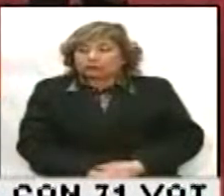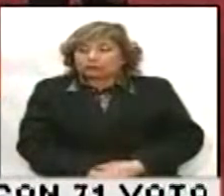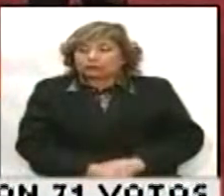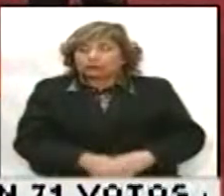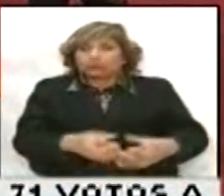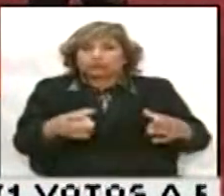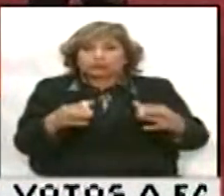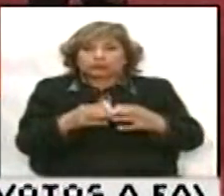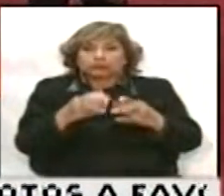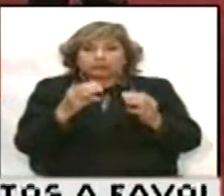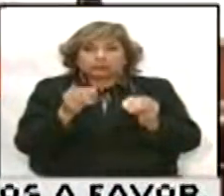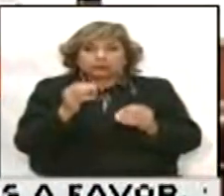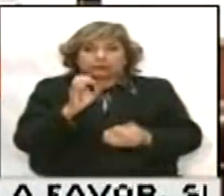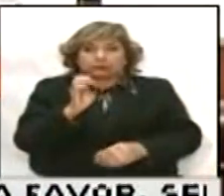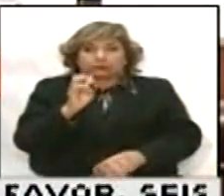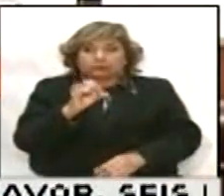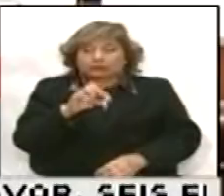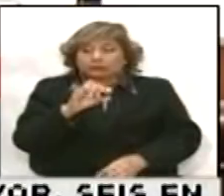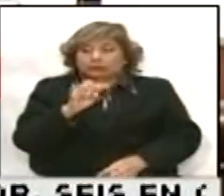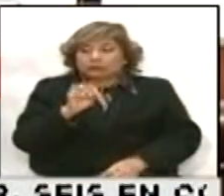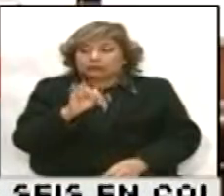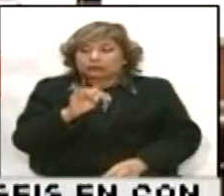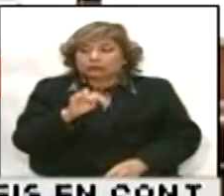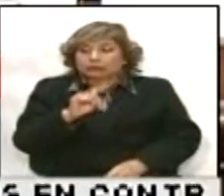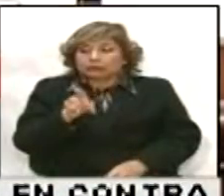Congresista Espinosa.